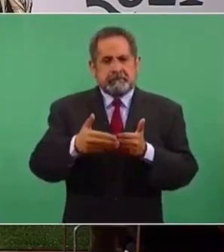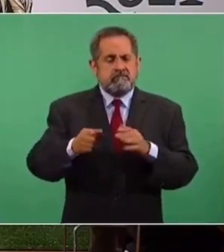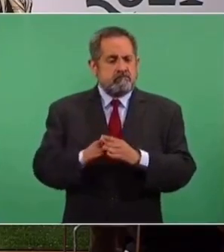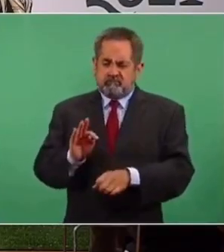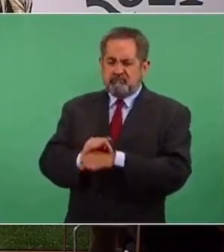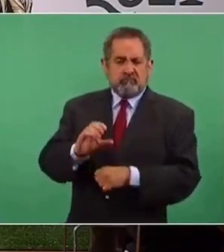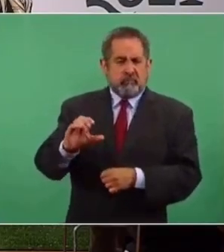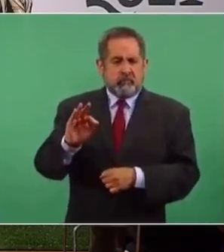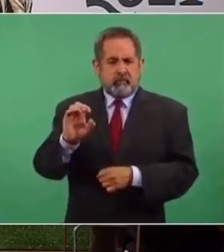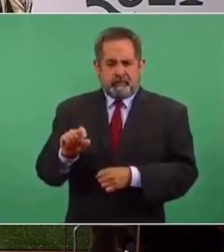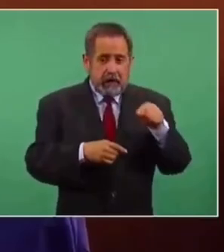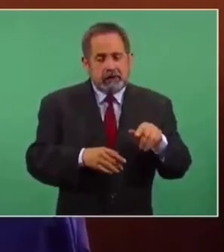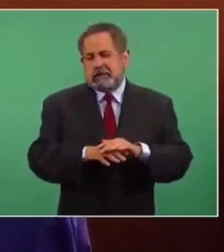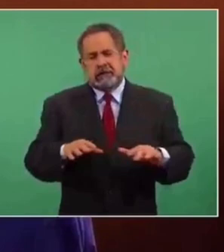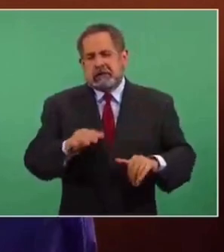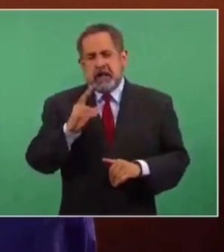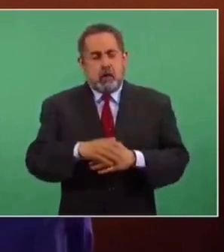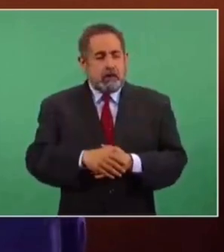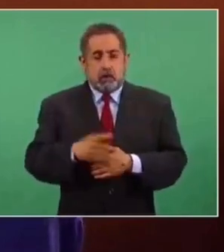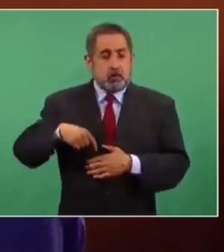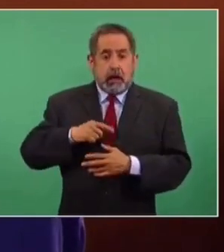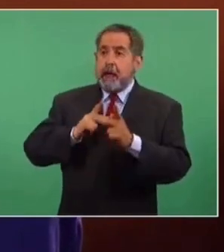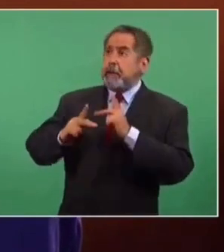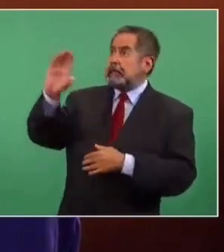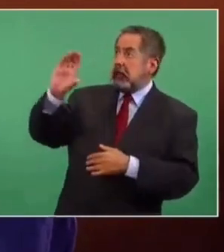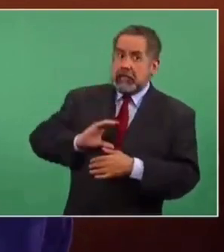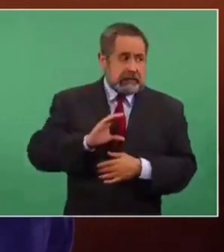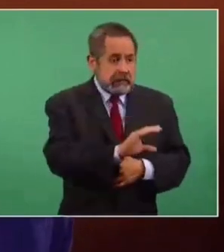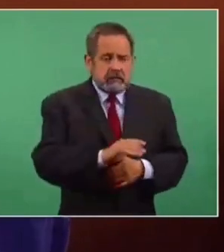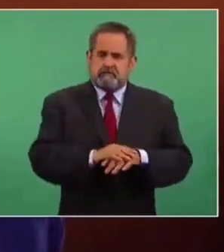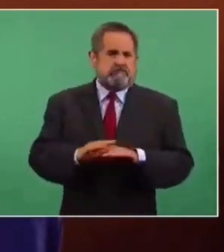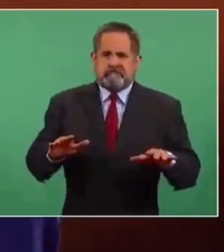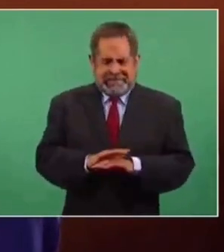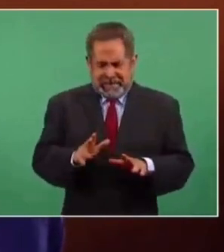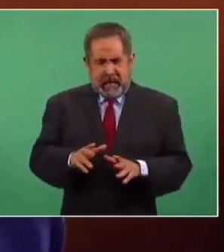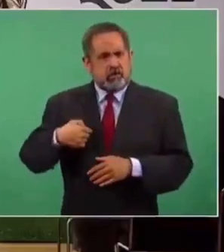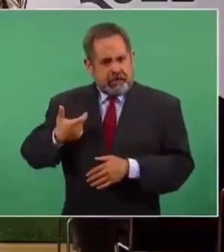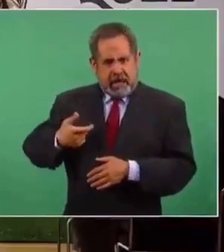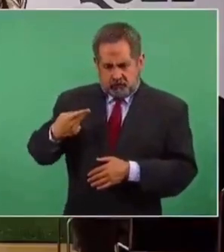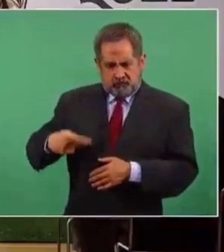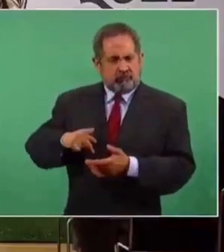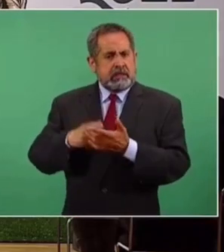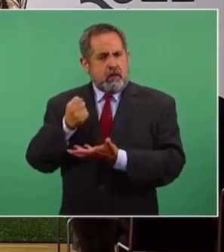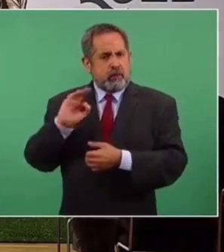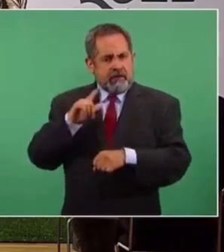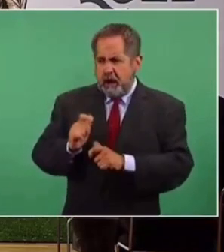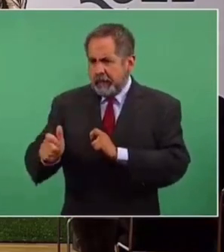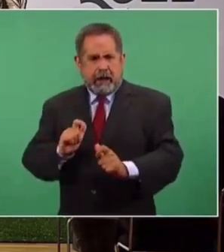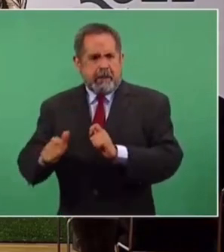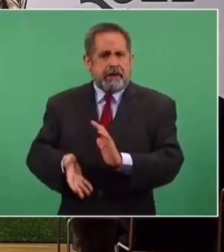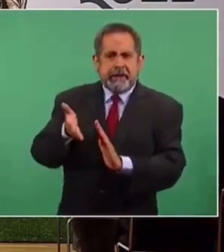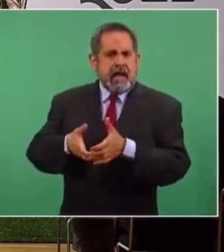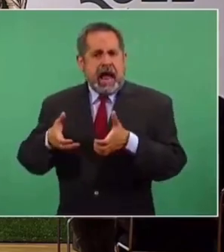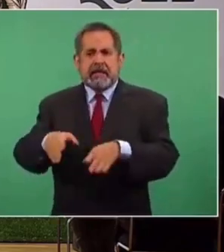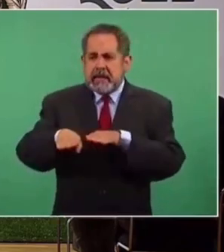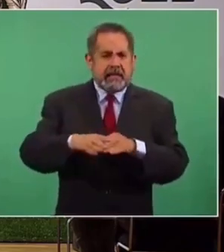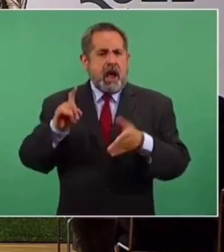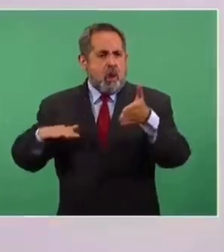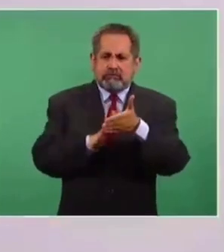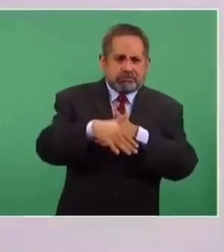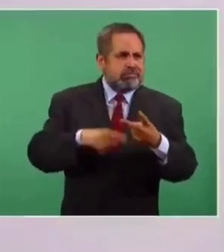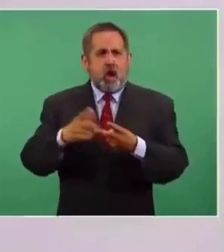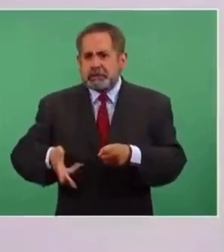a la Comisión Federal de Electricidad. Sin contratar deuda y sin entregar concesiones, estamos construyendo con presupuesto federal carreteras, presas,